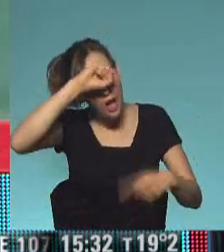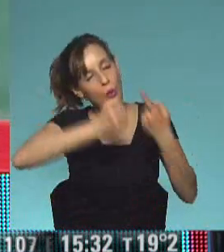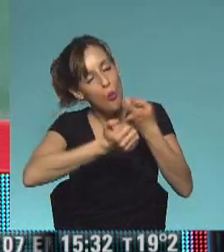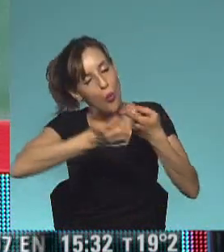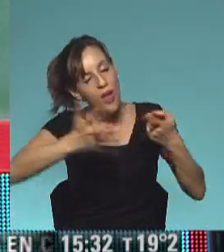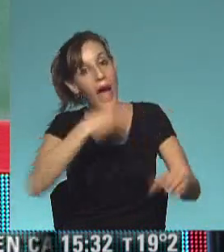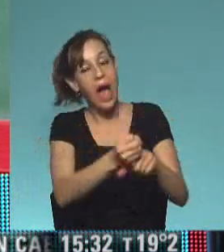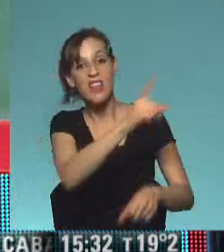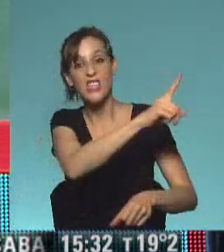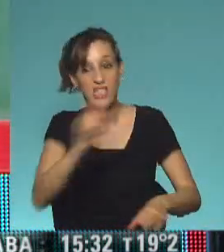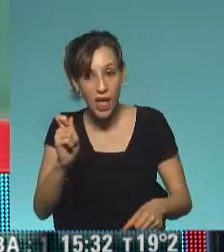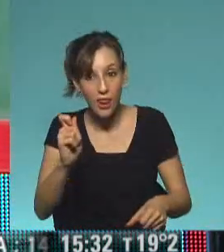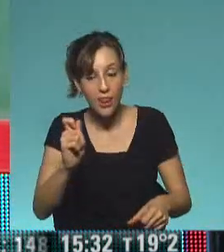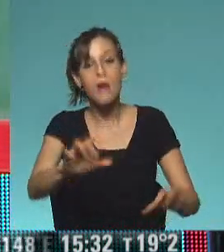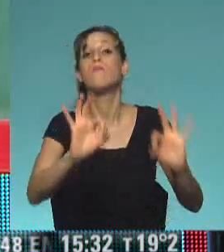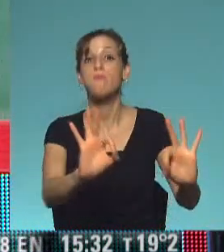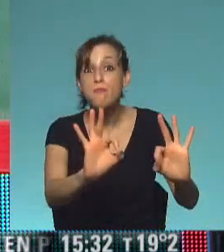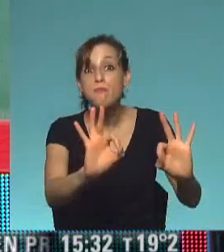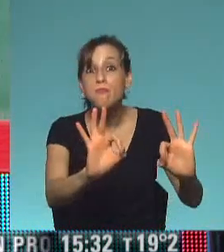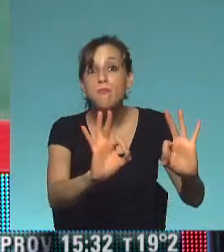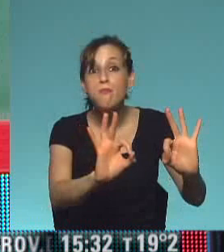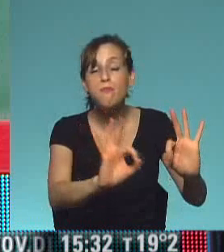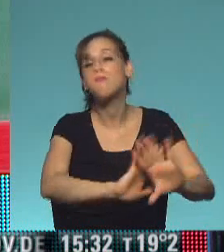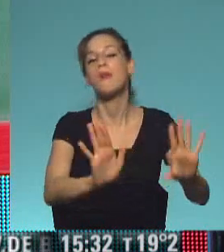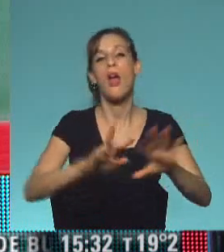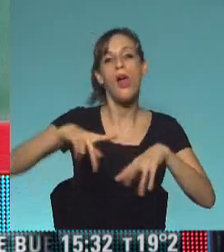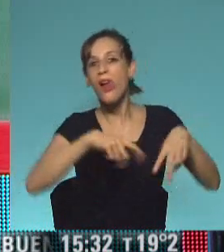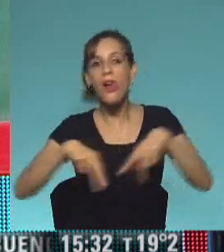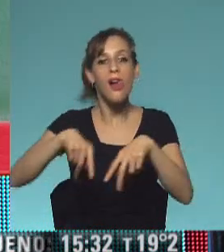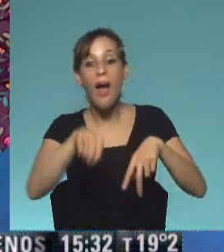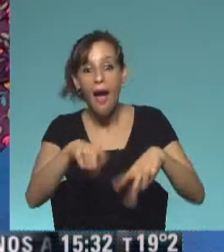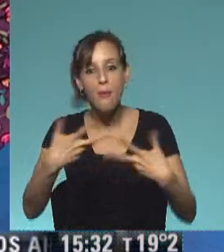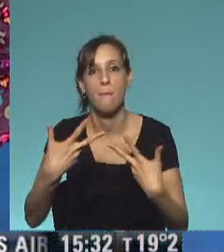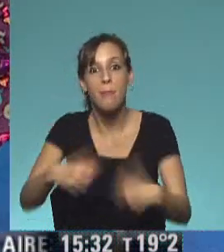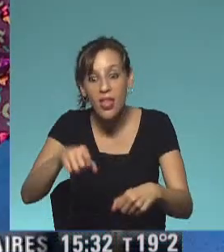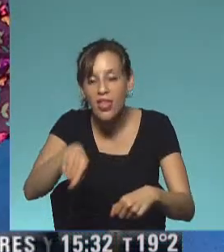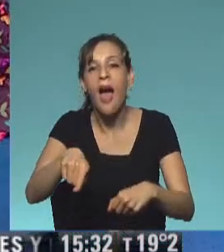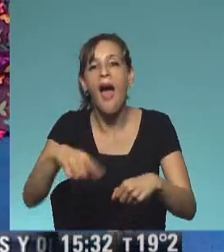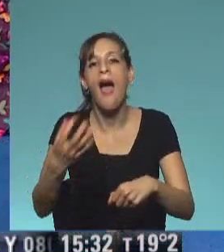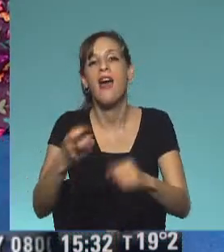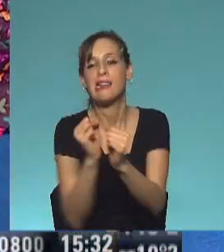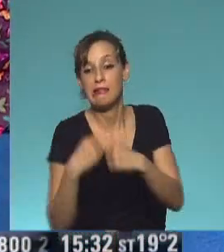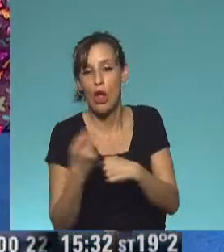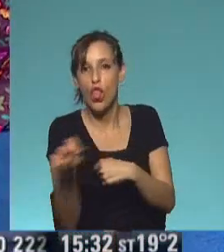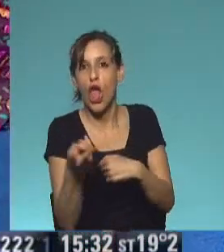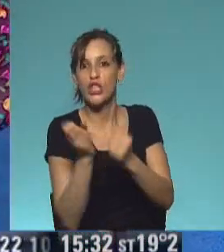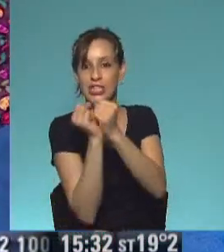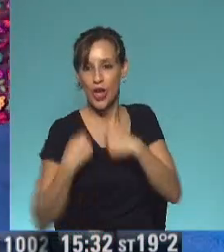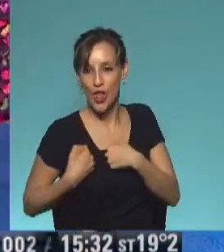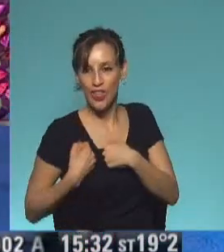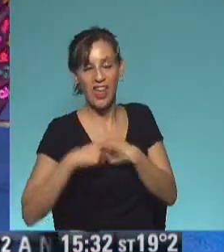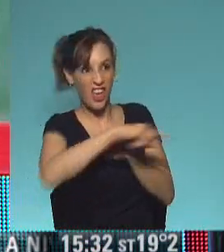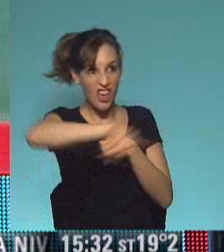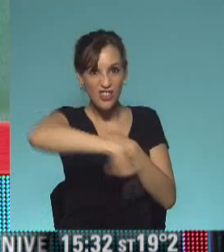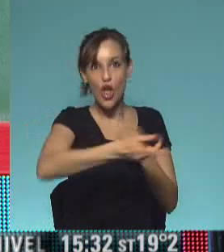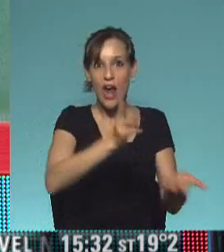al 100, salen todos a buscar. El primero que lo encuentra se esconde con el que se escondió. Y se quedan dos escondidos y todo el resto sigue buscando. Vuelven a